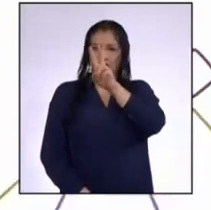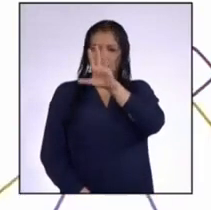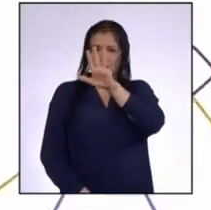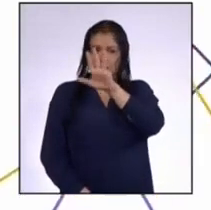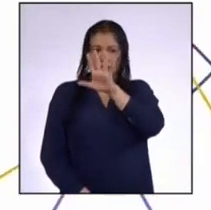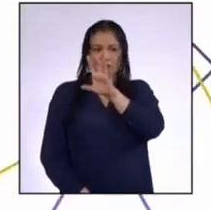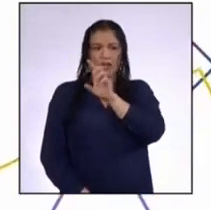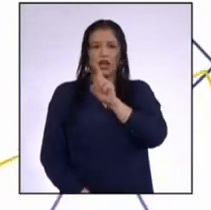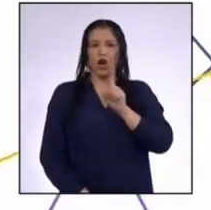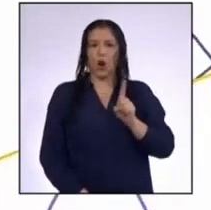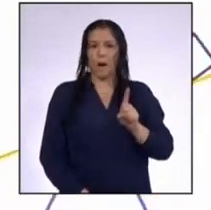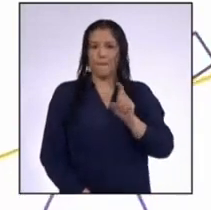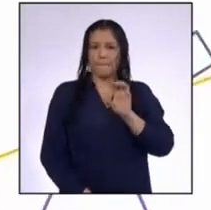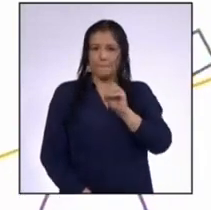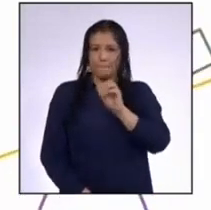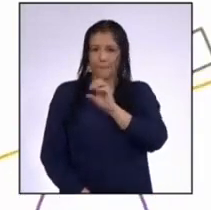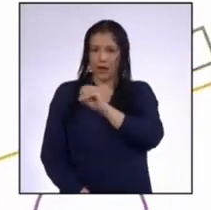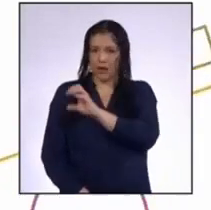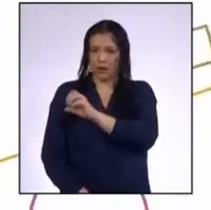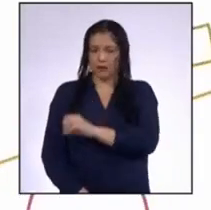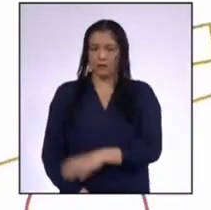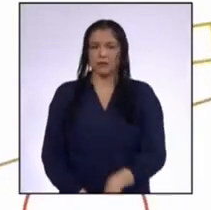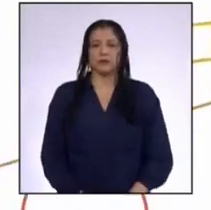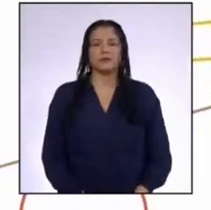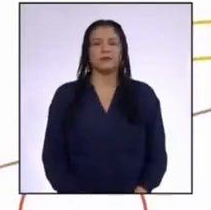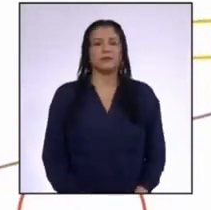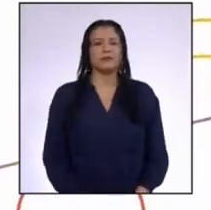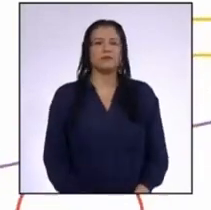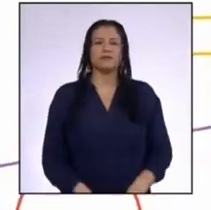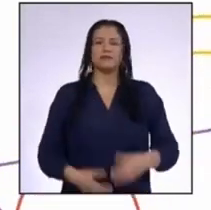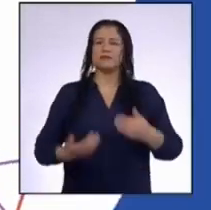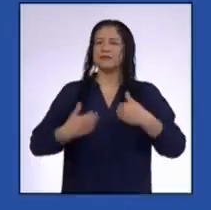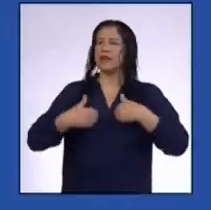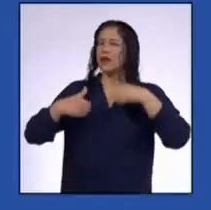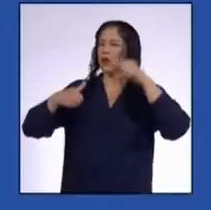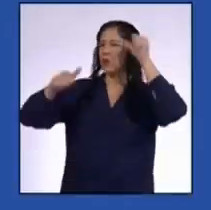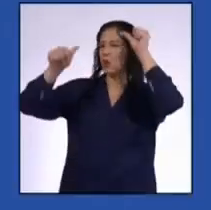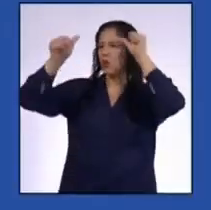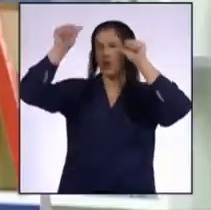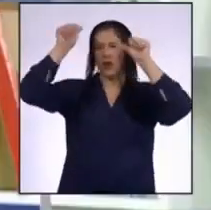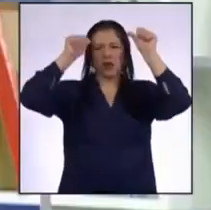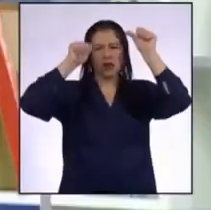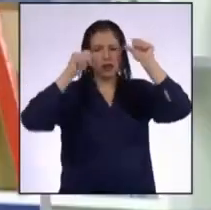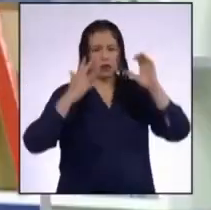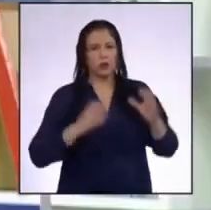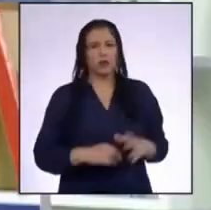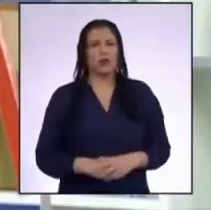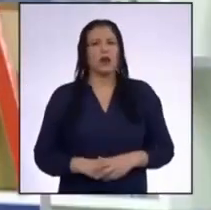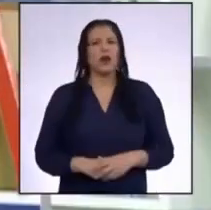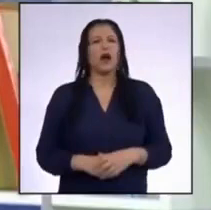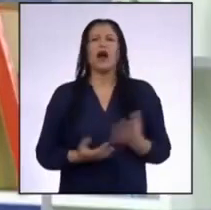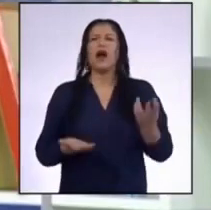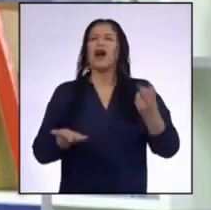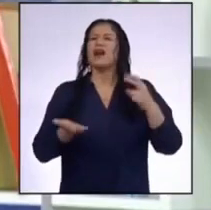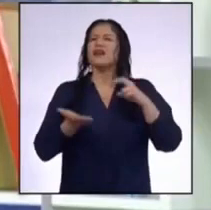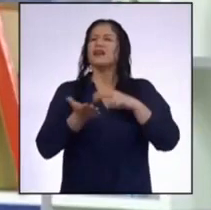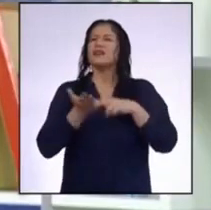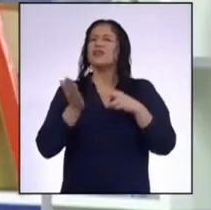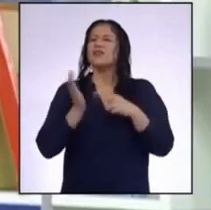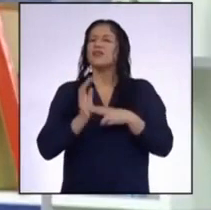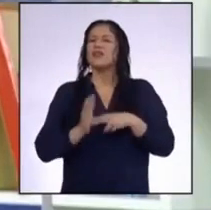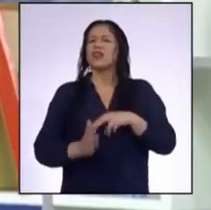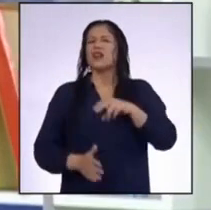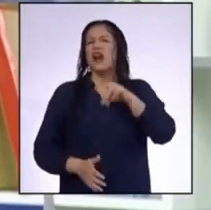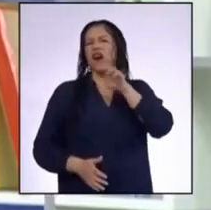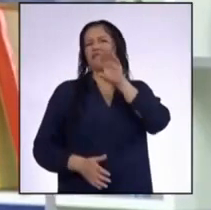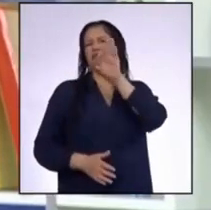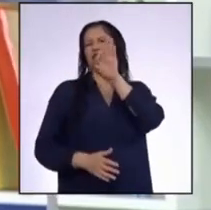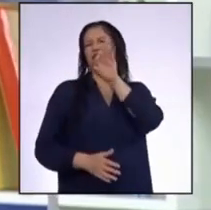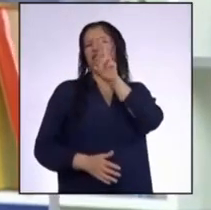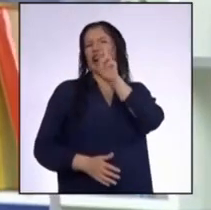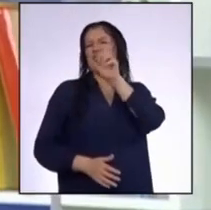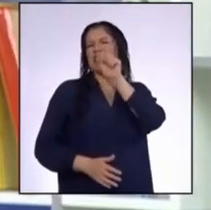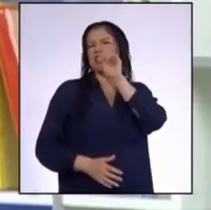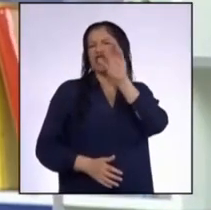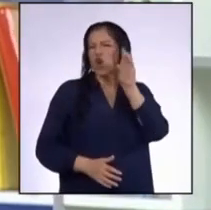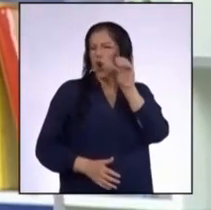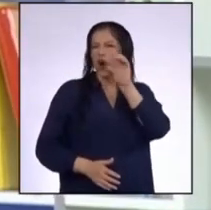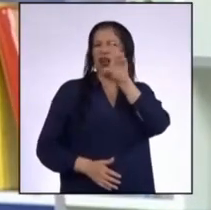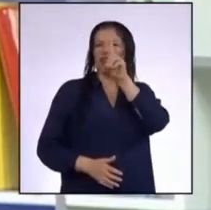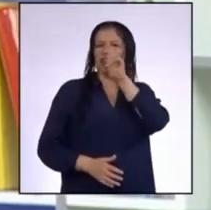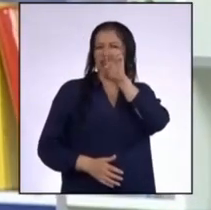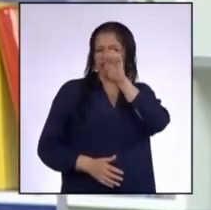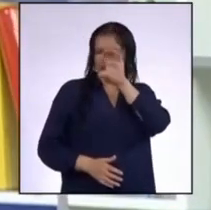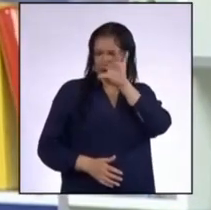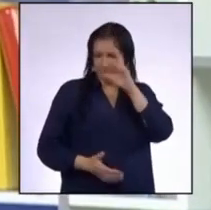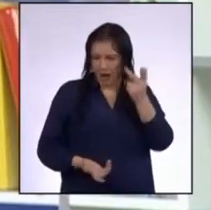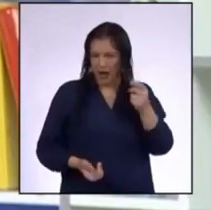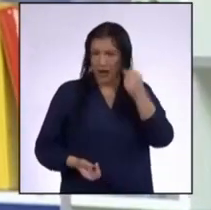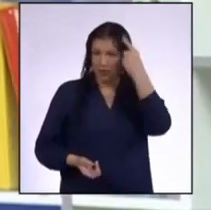3425 milésimos. Tengo una duda. ¿A qué se refiere con fracción decimal? Entiendo lo que es